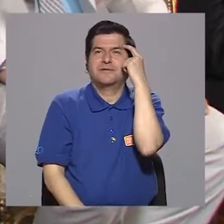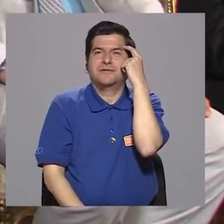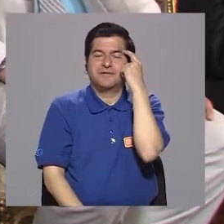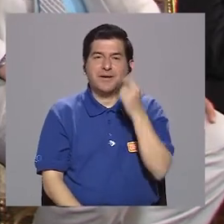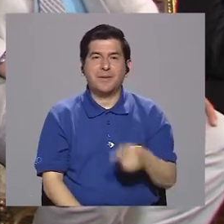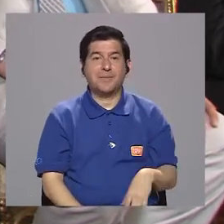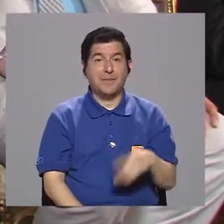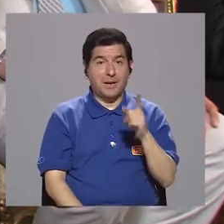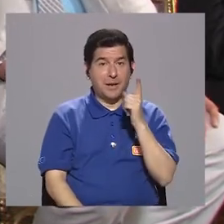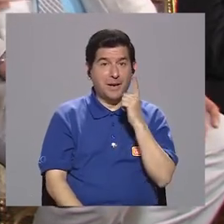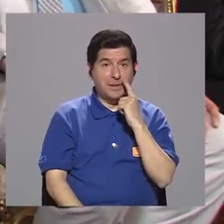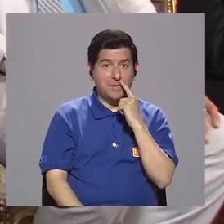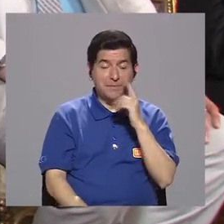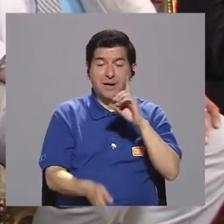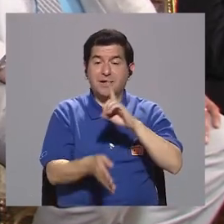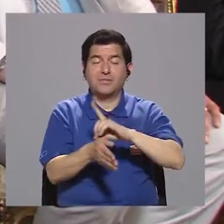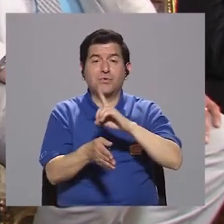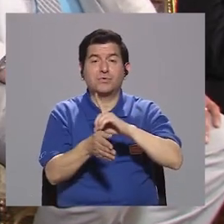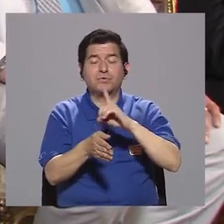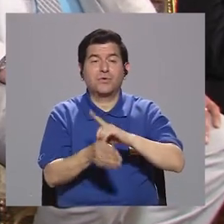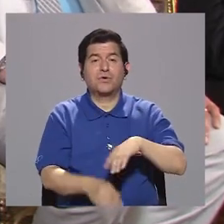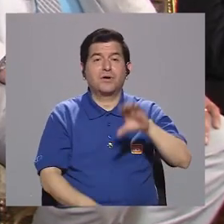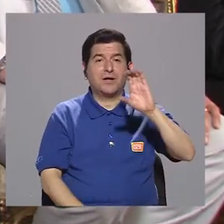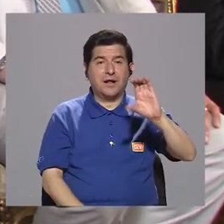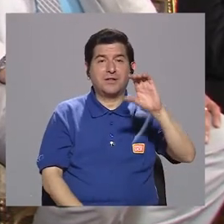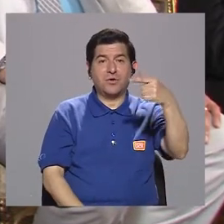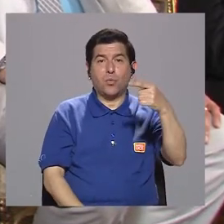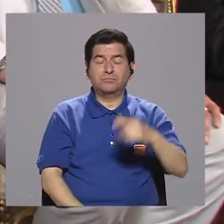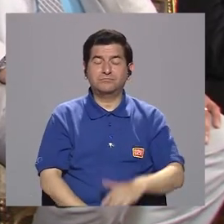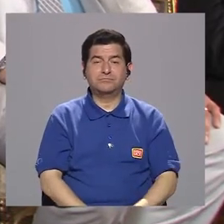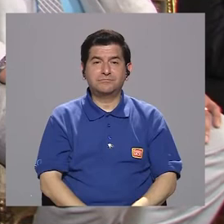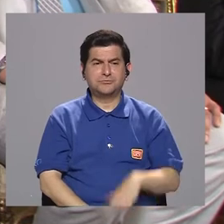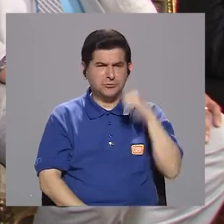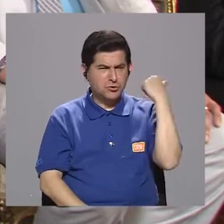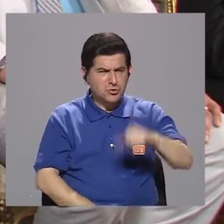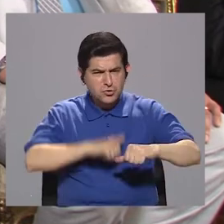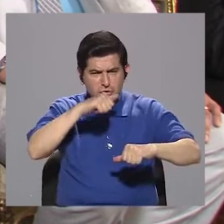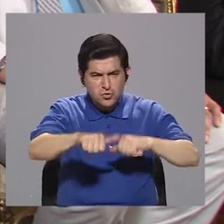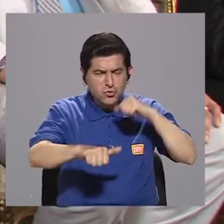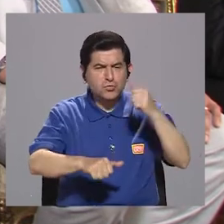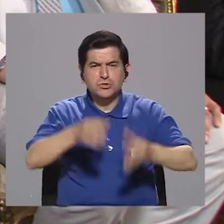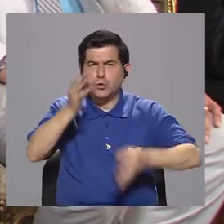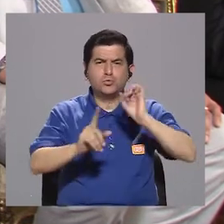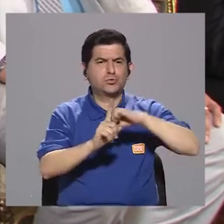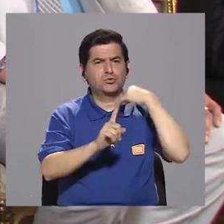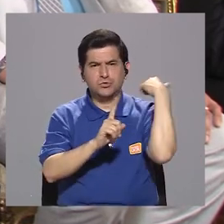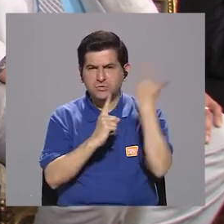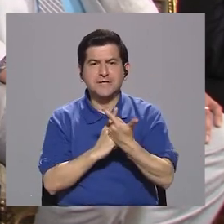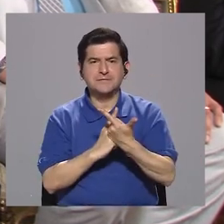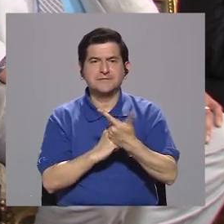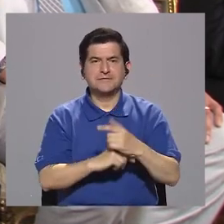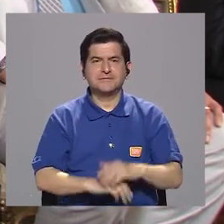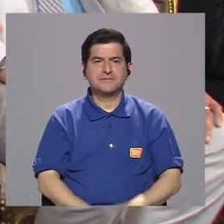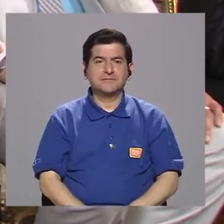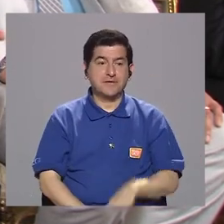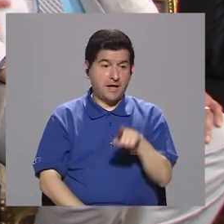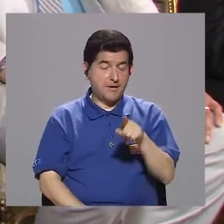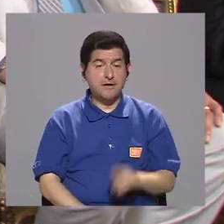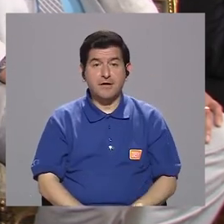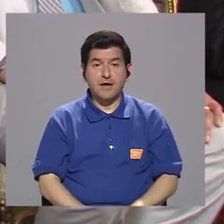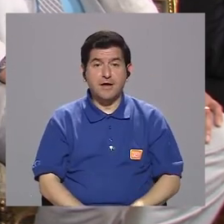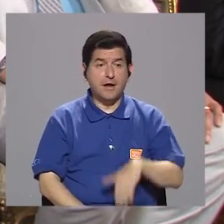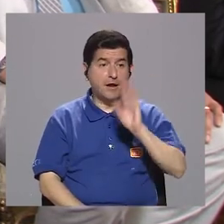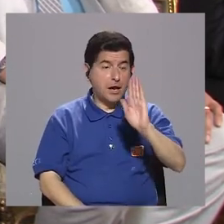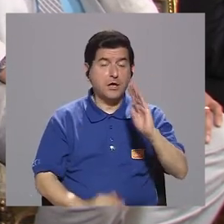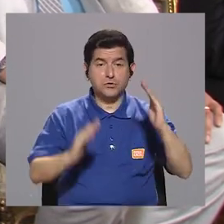del padre del doctor Calderón Guardia, la lucha por la justicia social. Y él se forma